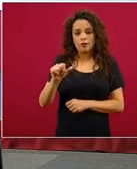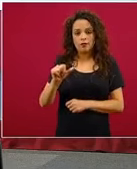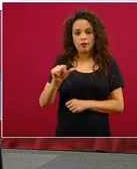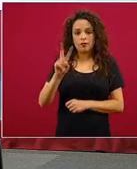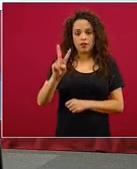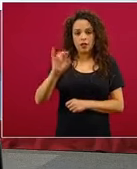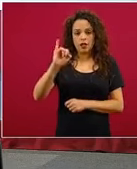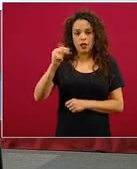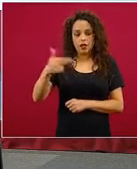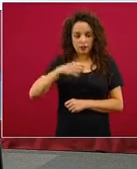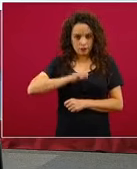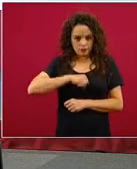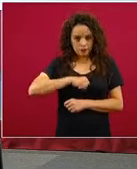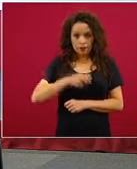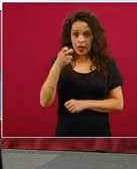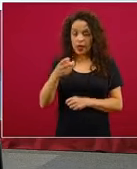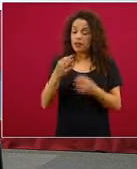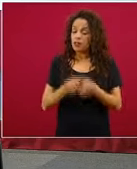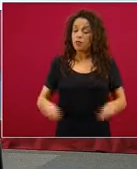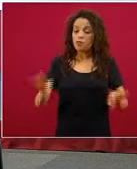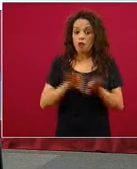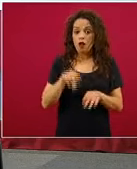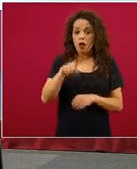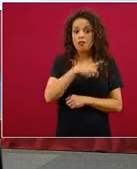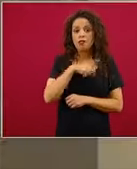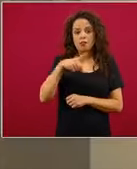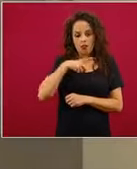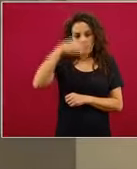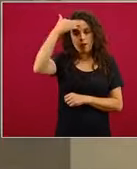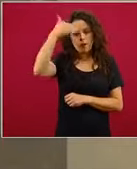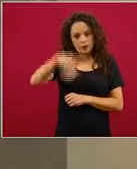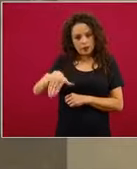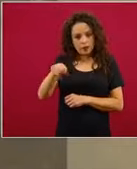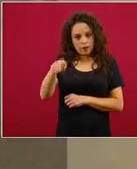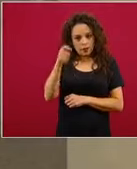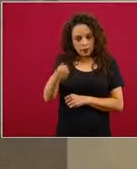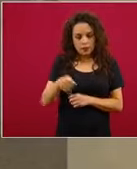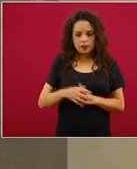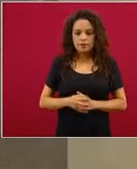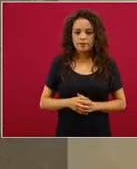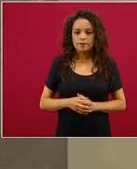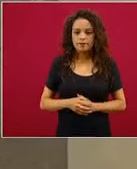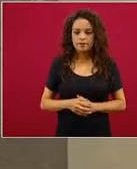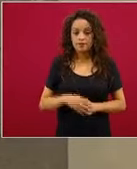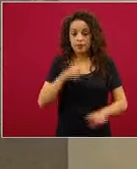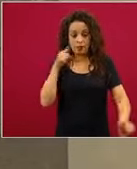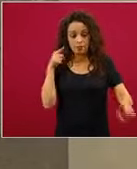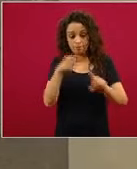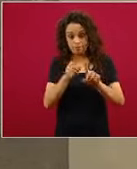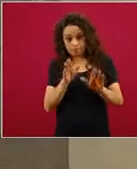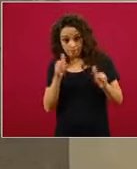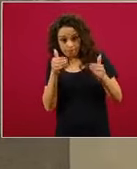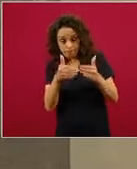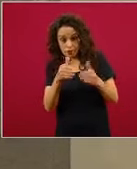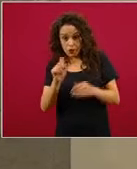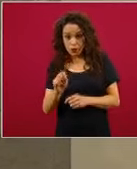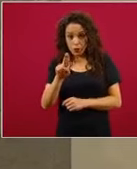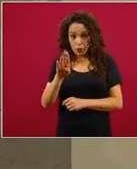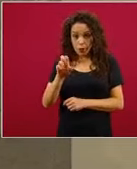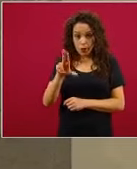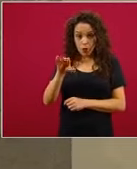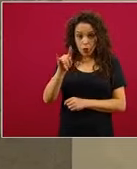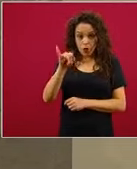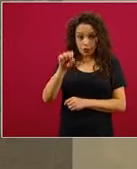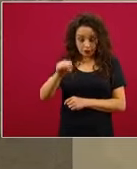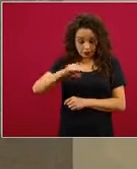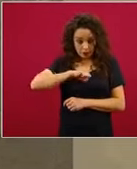muy importante que ustedes deben de conocer. Entonces, específicamente hablando de la tuberculosis, es importante que nosotros sepamos qué